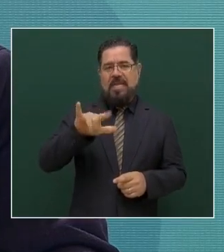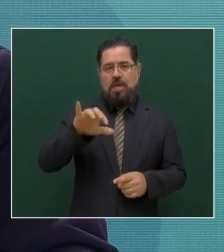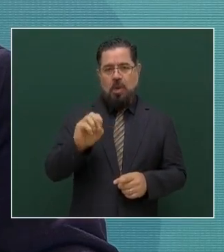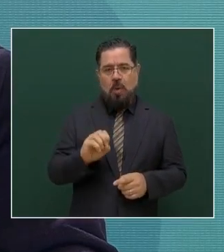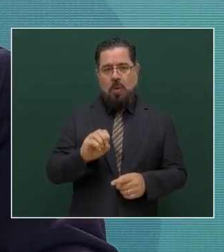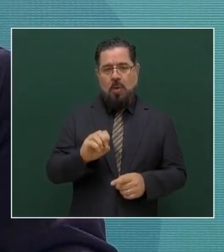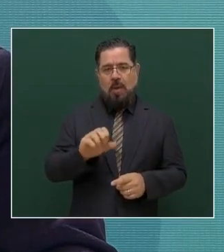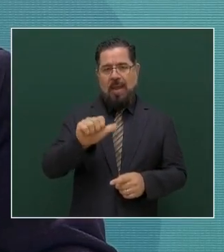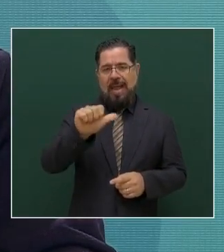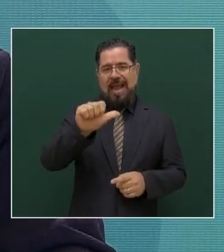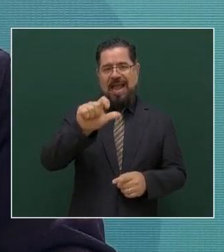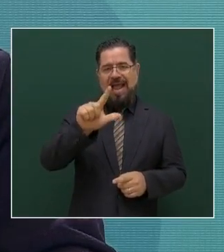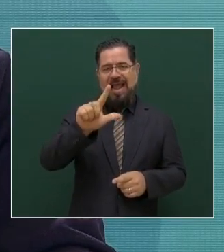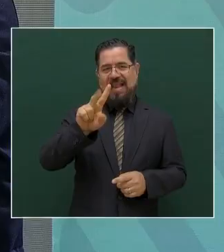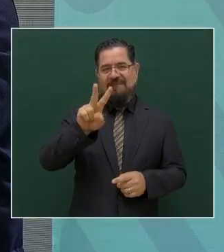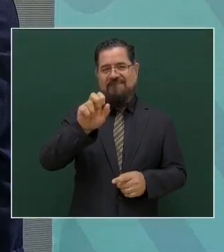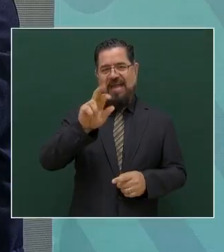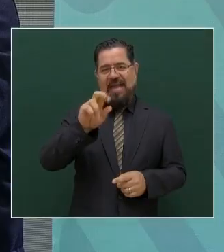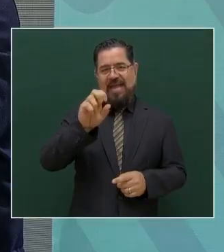del bloque conservador.